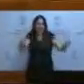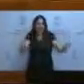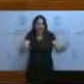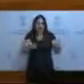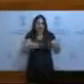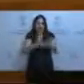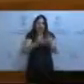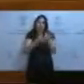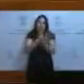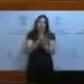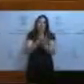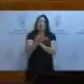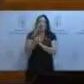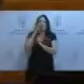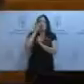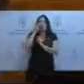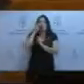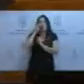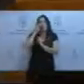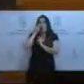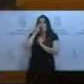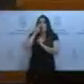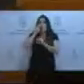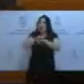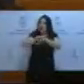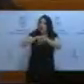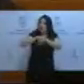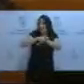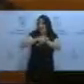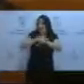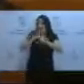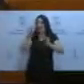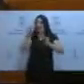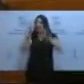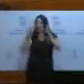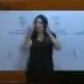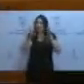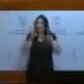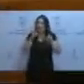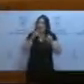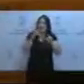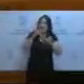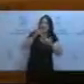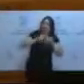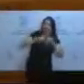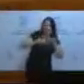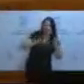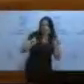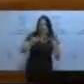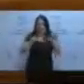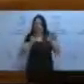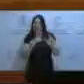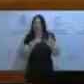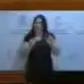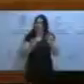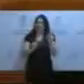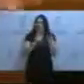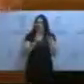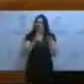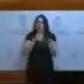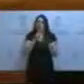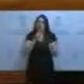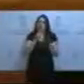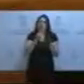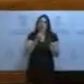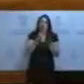con basado en animales en semilibertad. Aquí habría un primer debate. Hay quien dice que esto no es, organizaciones ecologistas, que de ninguna manera